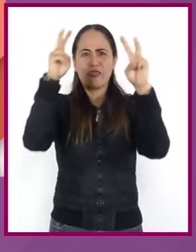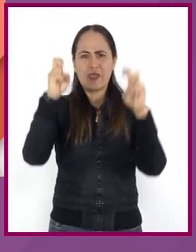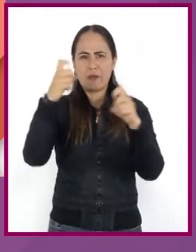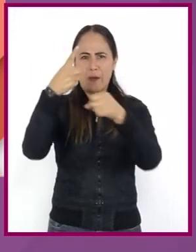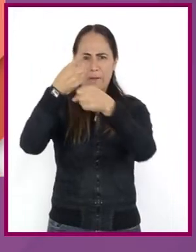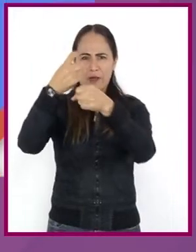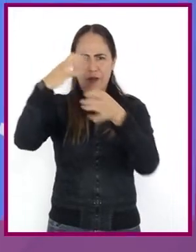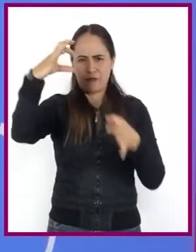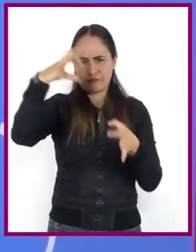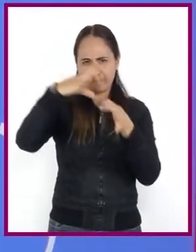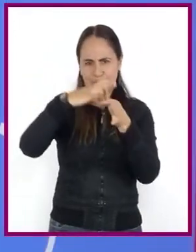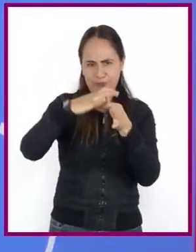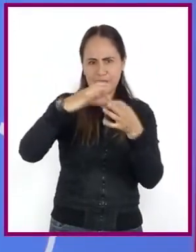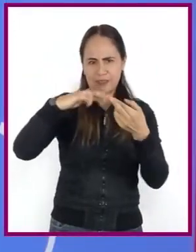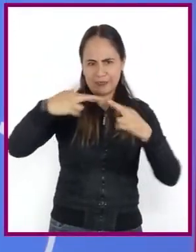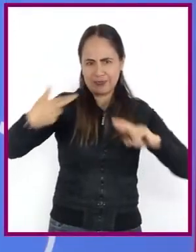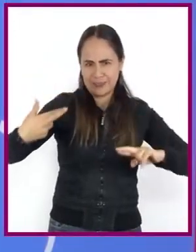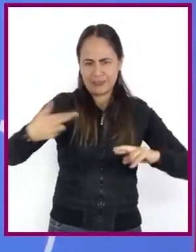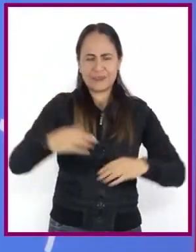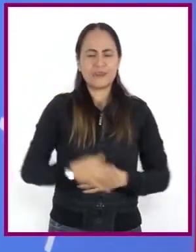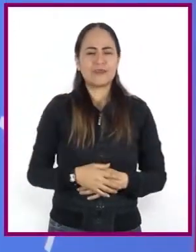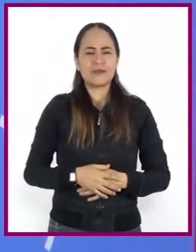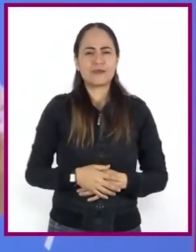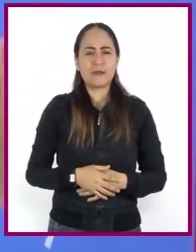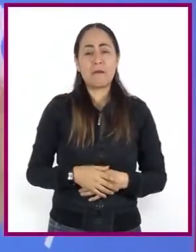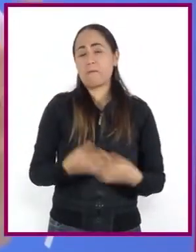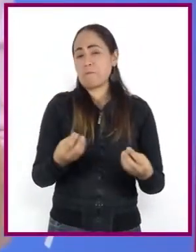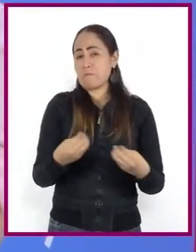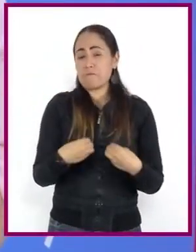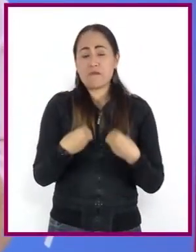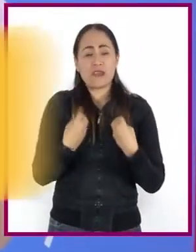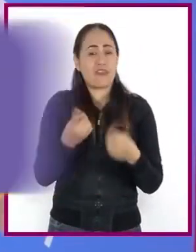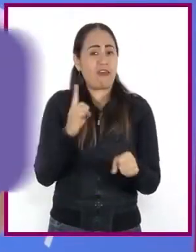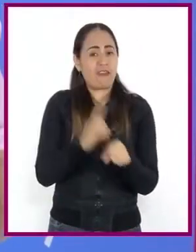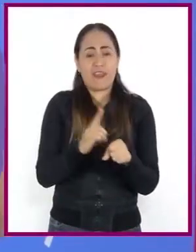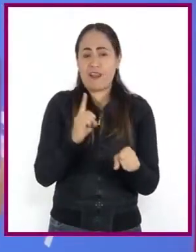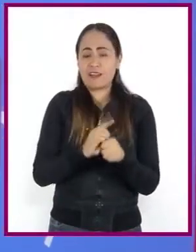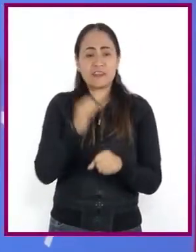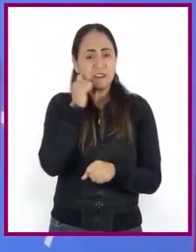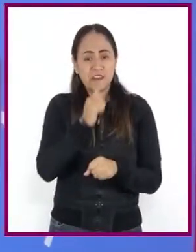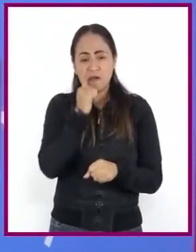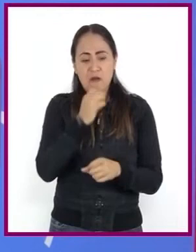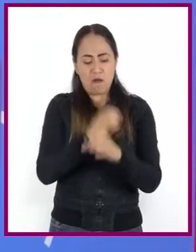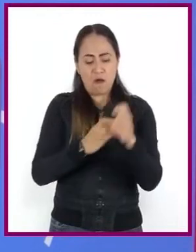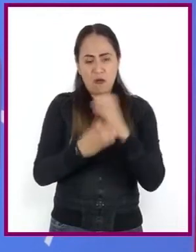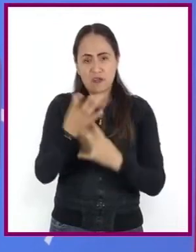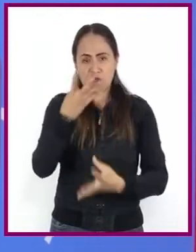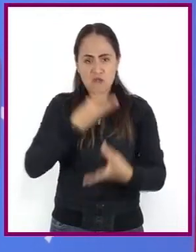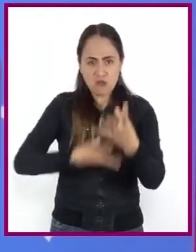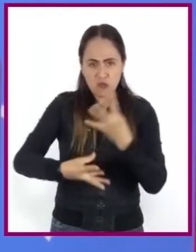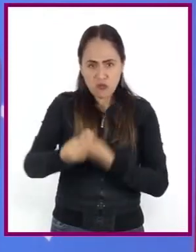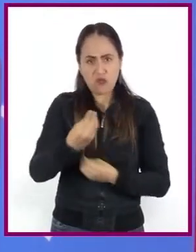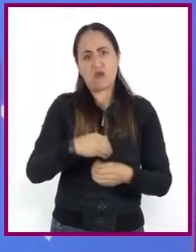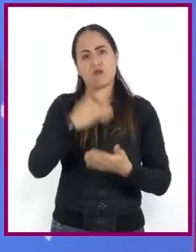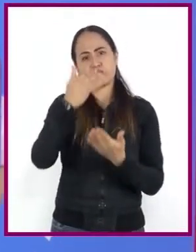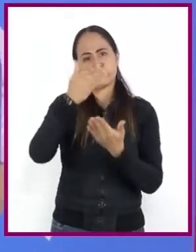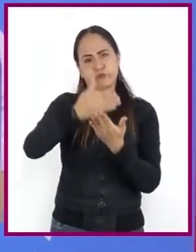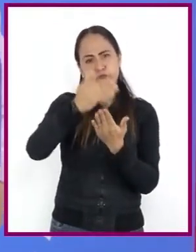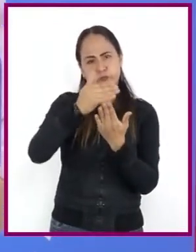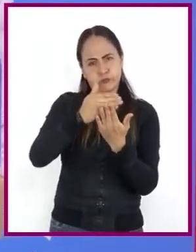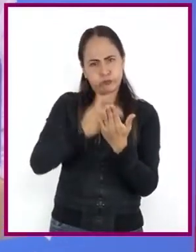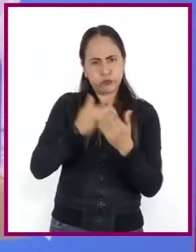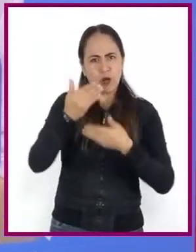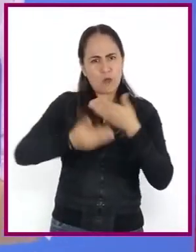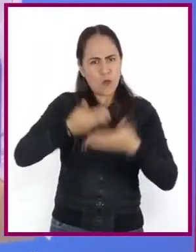contrato. En la vida diaria hay que realizar intercambios, trámites o gestiones, y las alumnas y